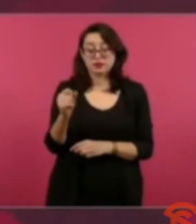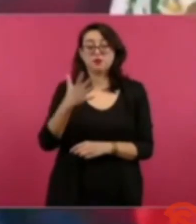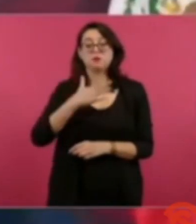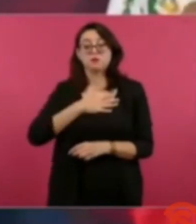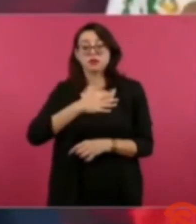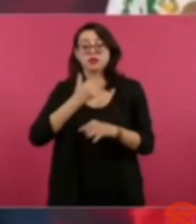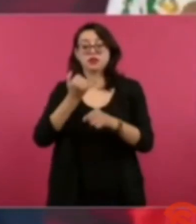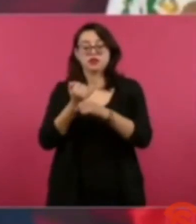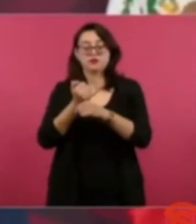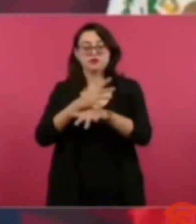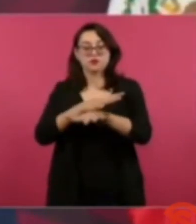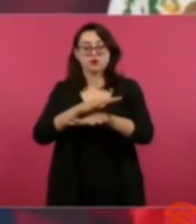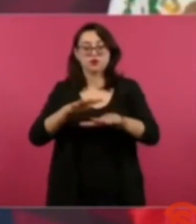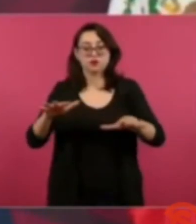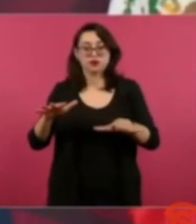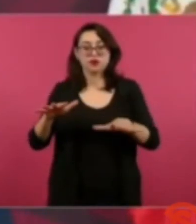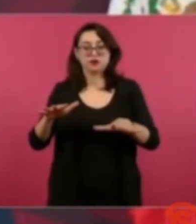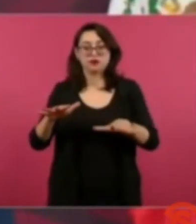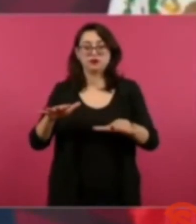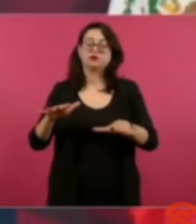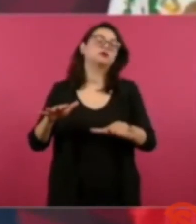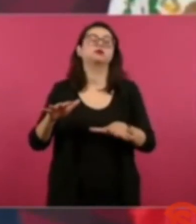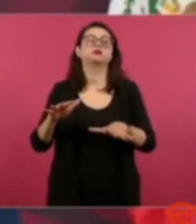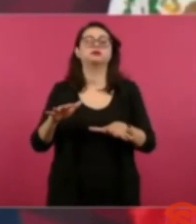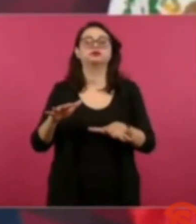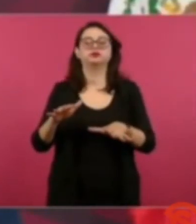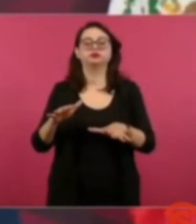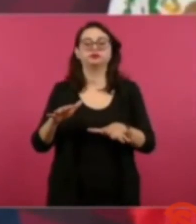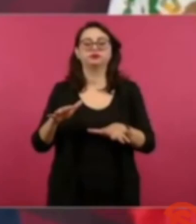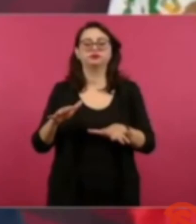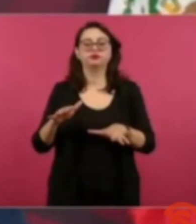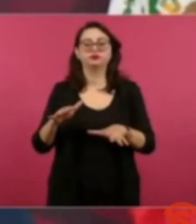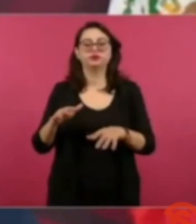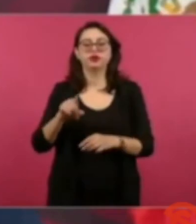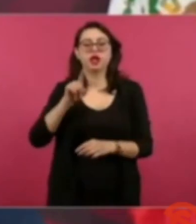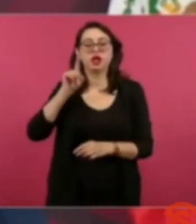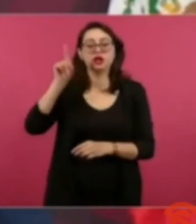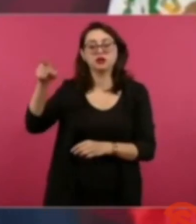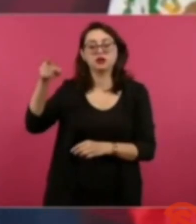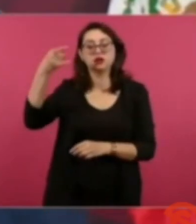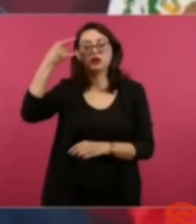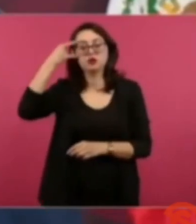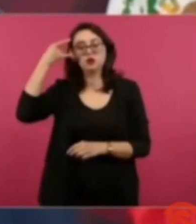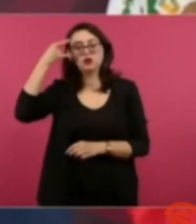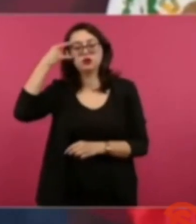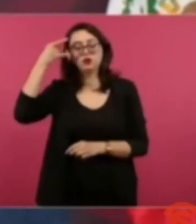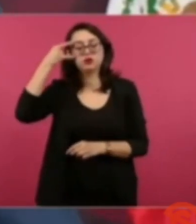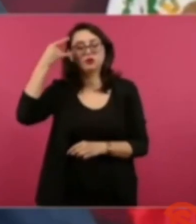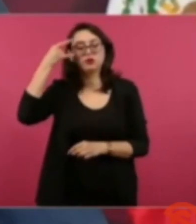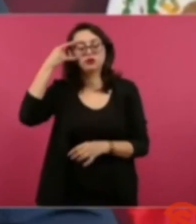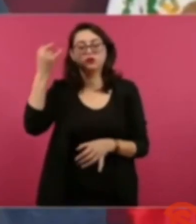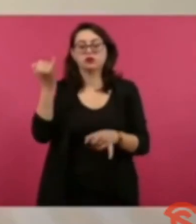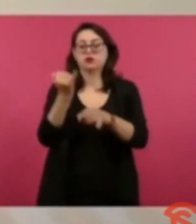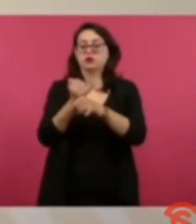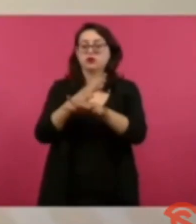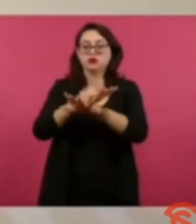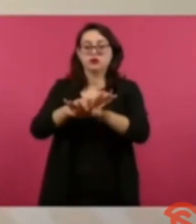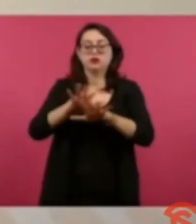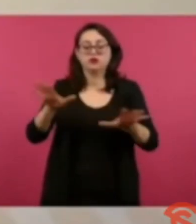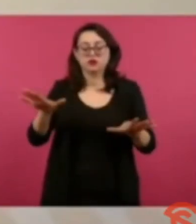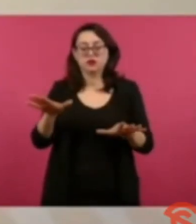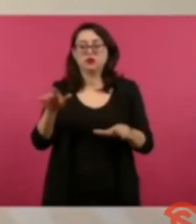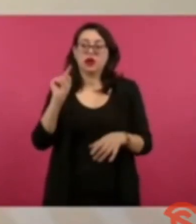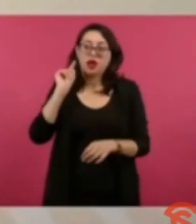informe, que lo vamos a rendir en Campeche. Vamos a hacer la supervisión